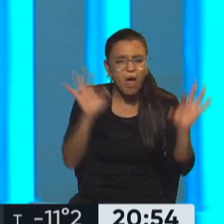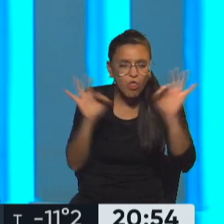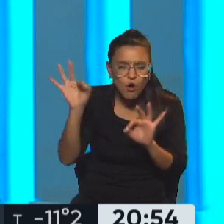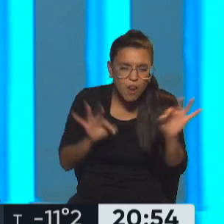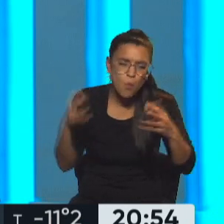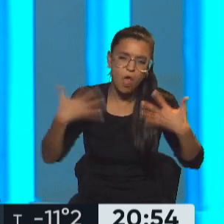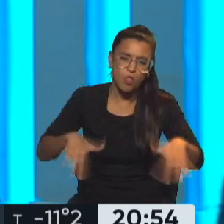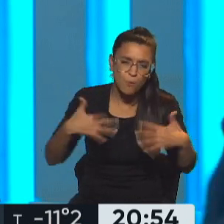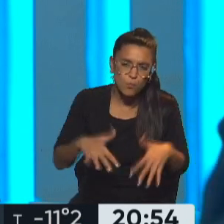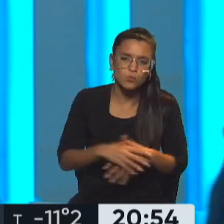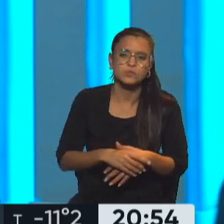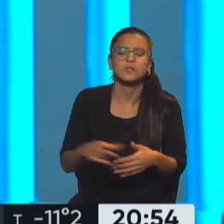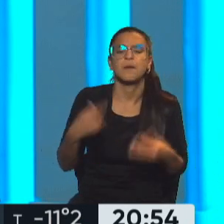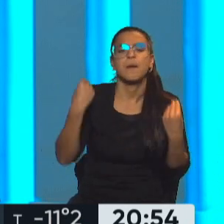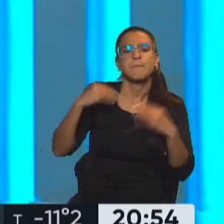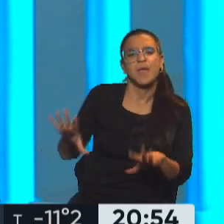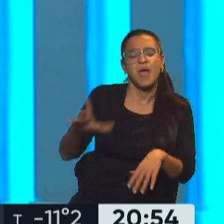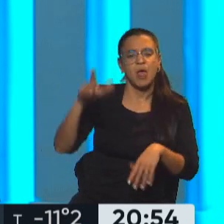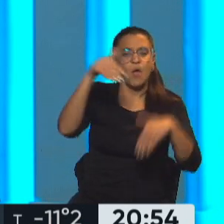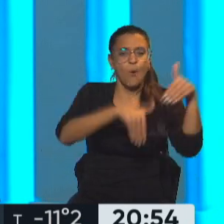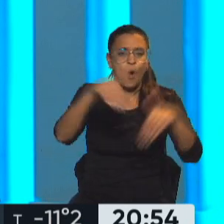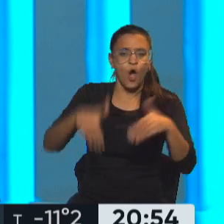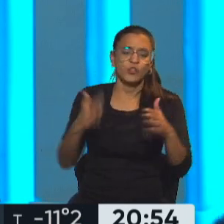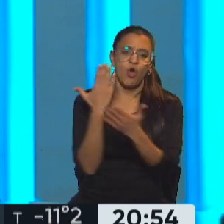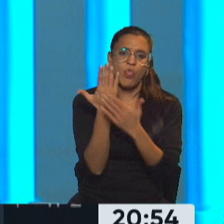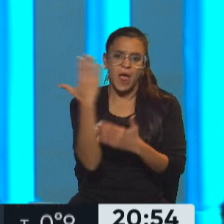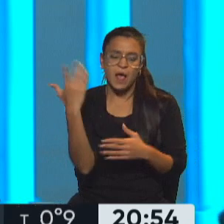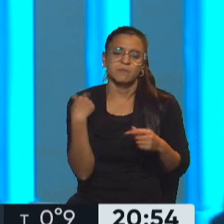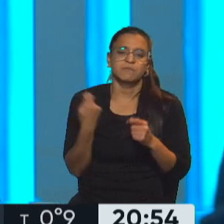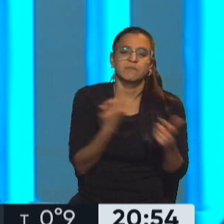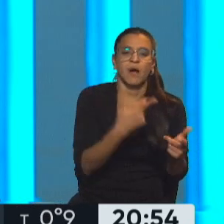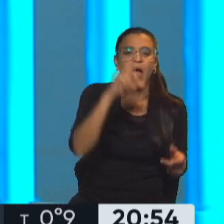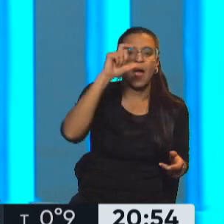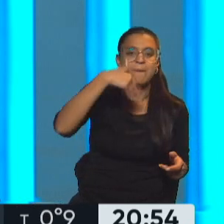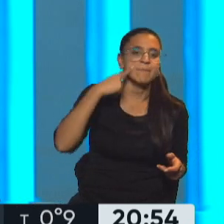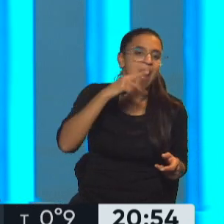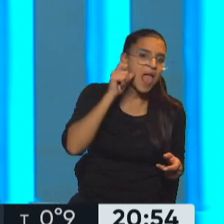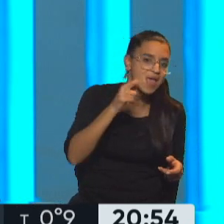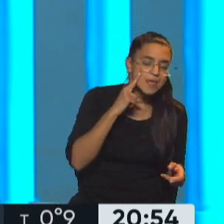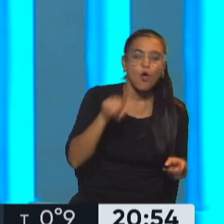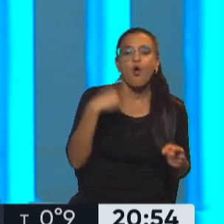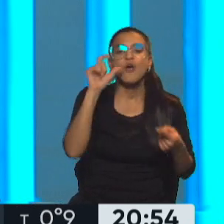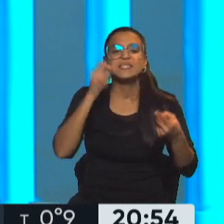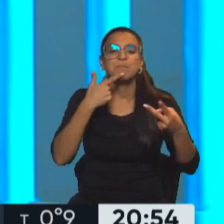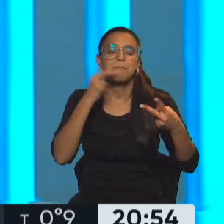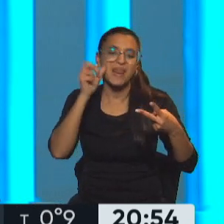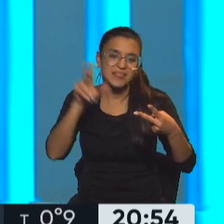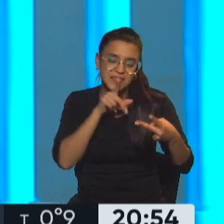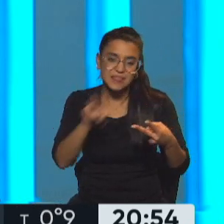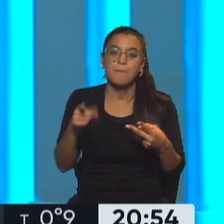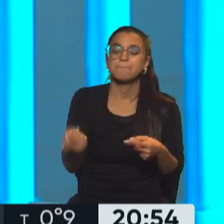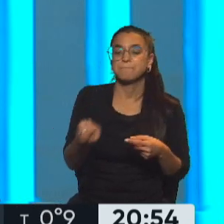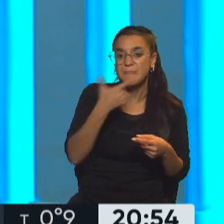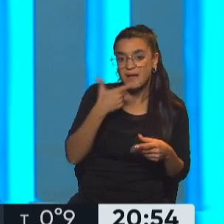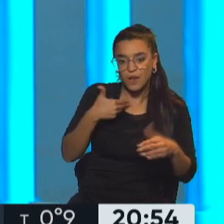pensado, están perdiendo votos de derecha a manos de Milei y de Espert. Sí. Macri los va a ir a buscar en la ciudad